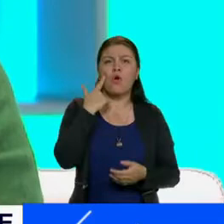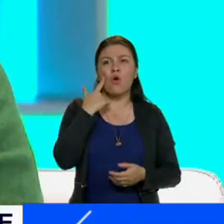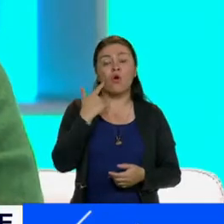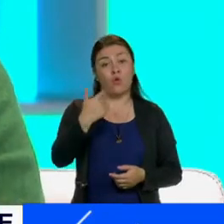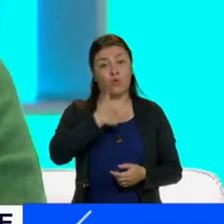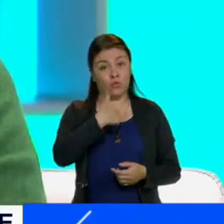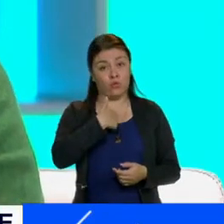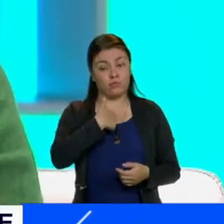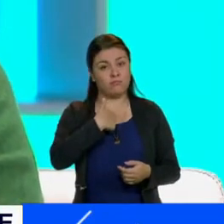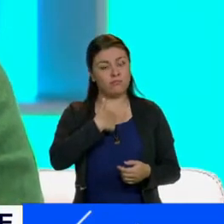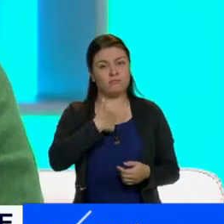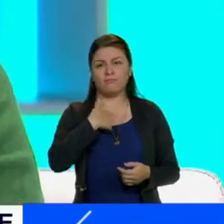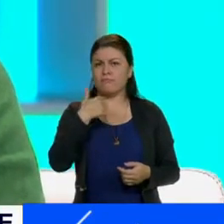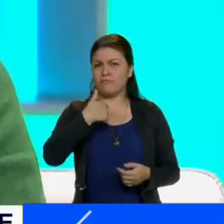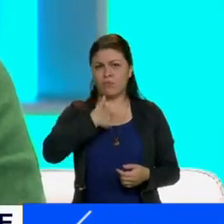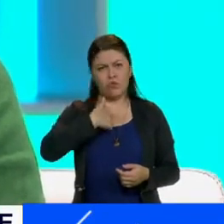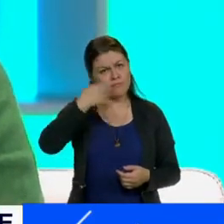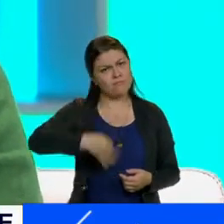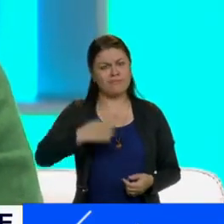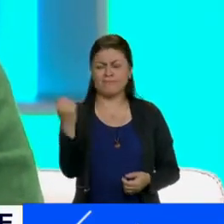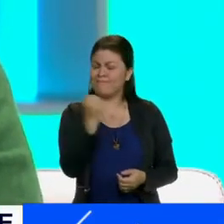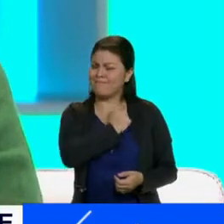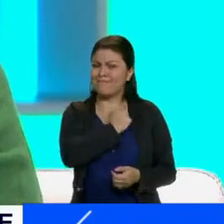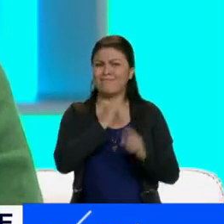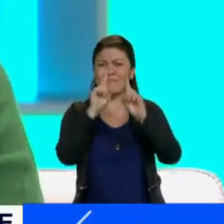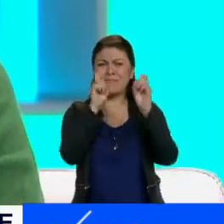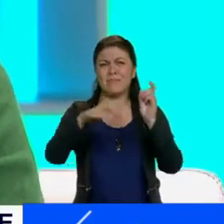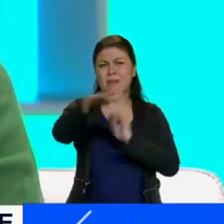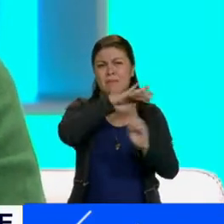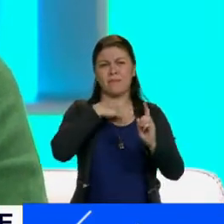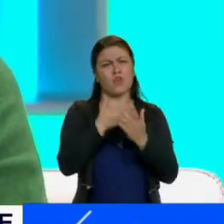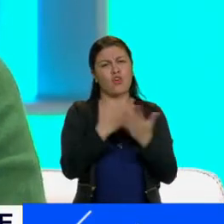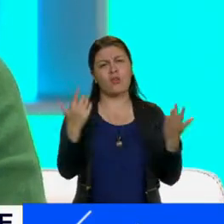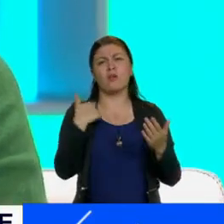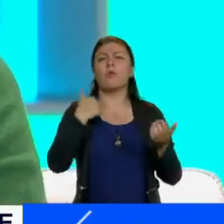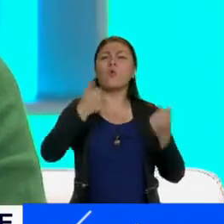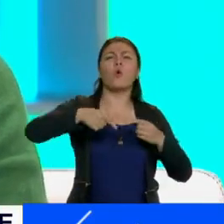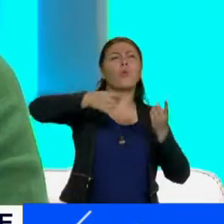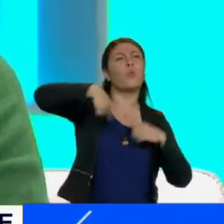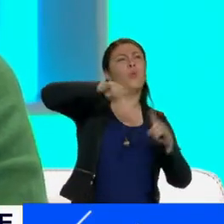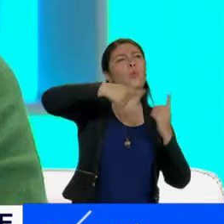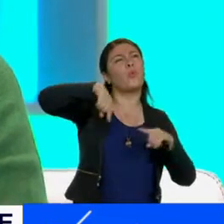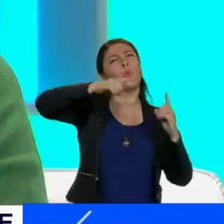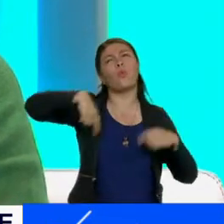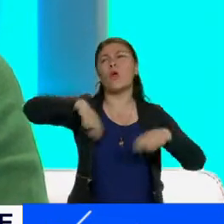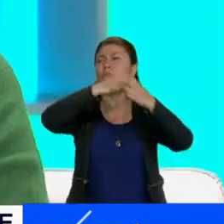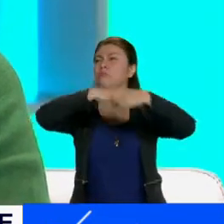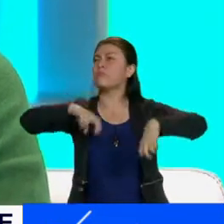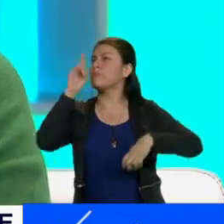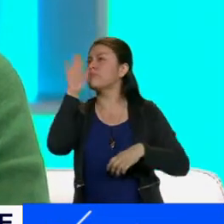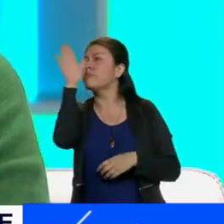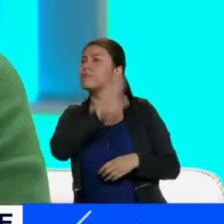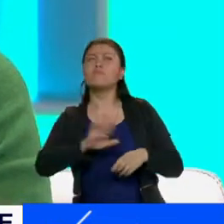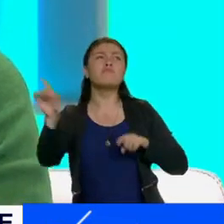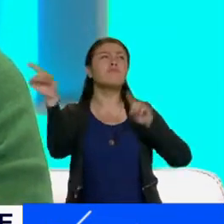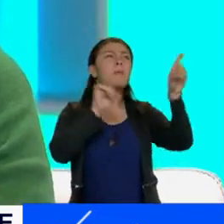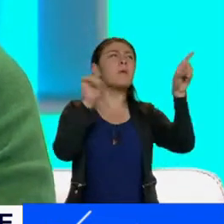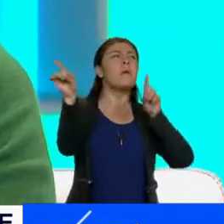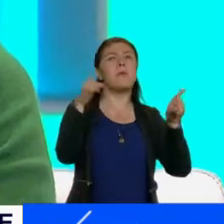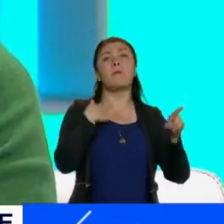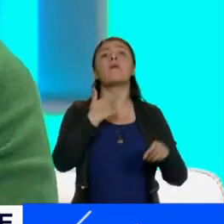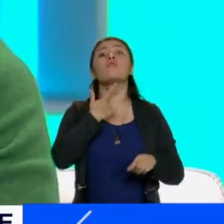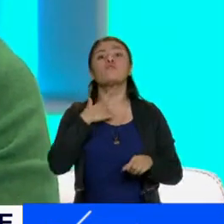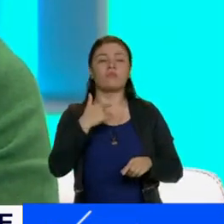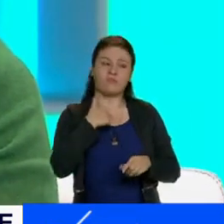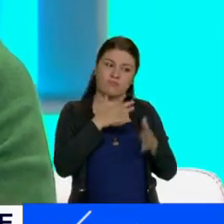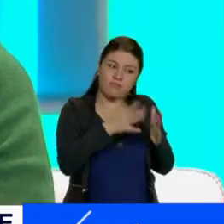una apasionada por los temas ambientales, me gusta recorrer los parques nacionales, me gusta enseñarle a mi